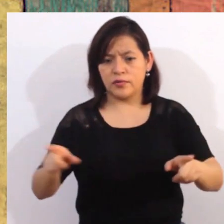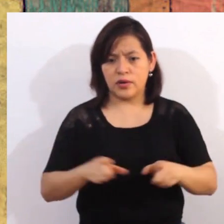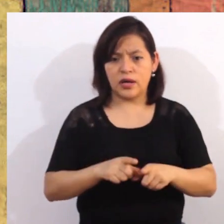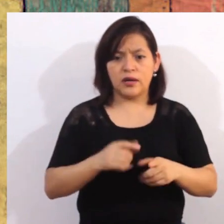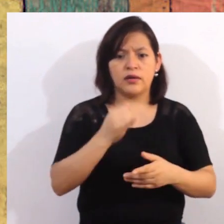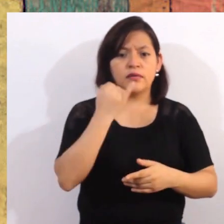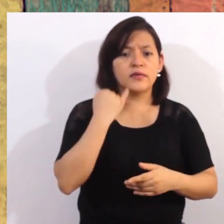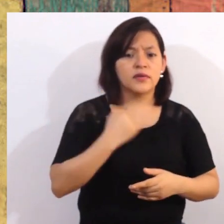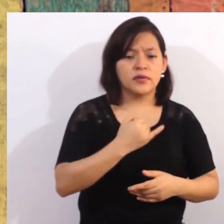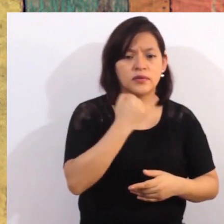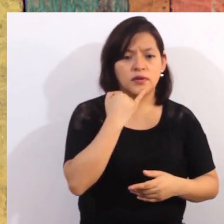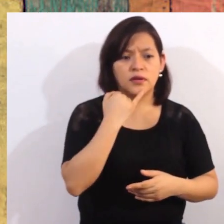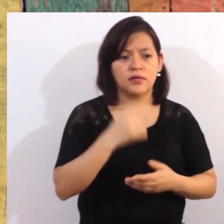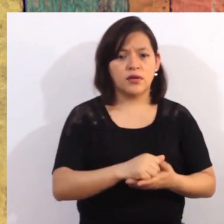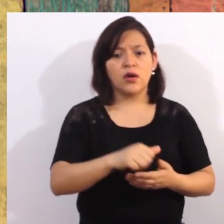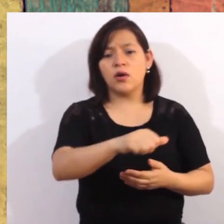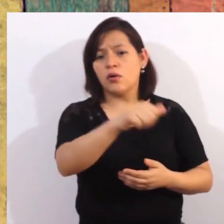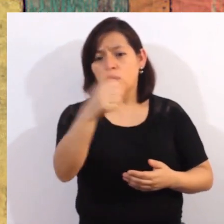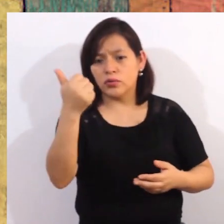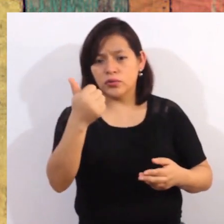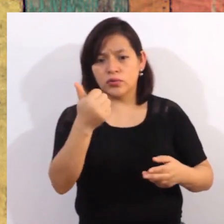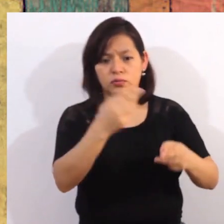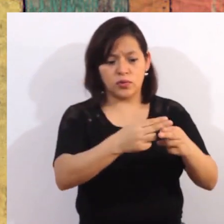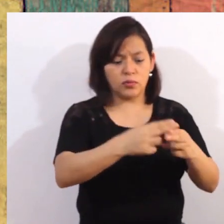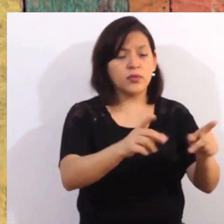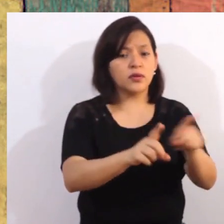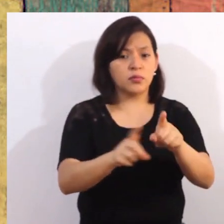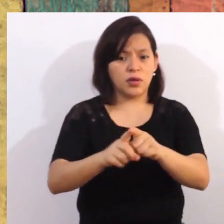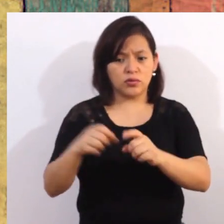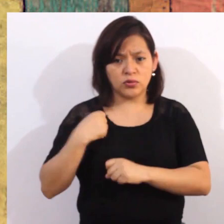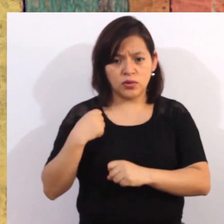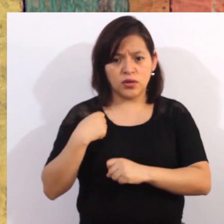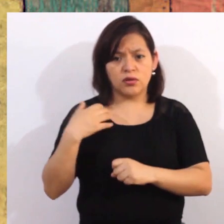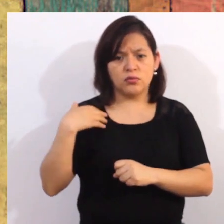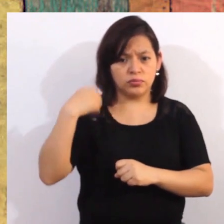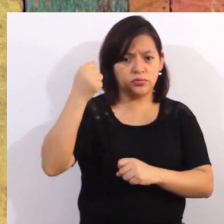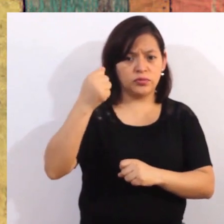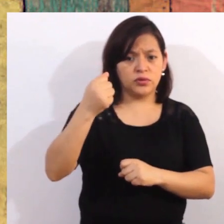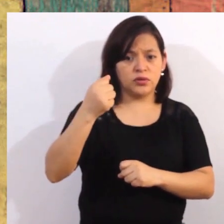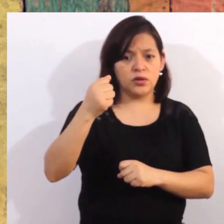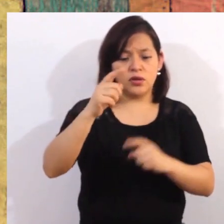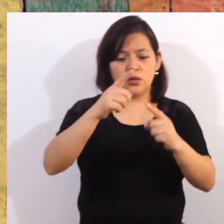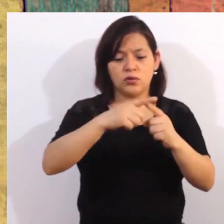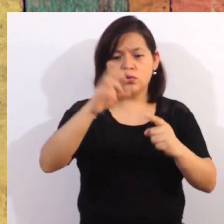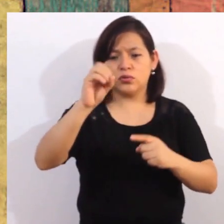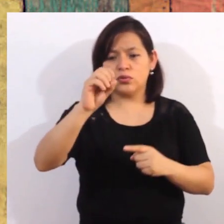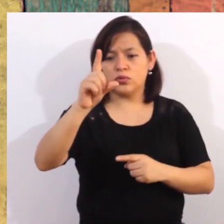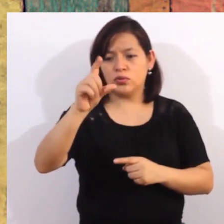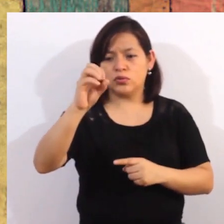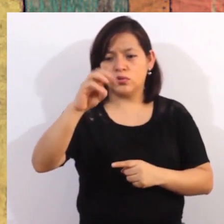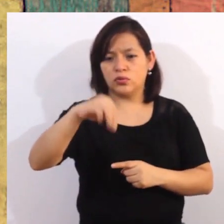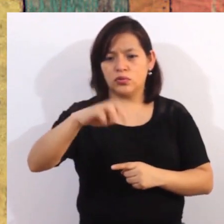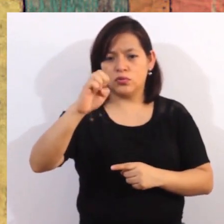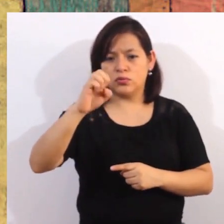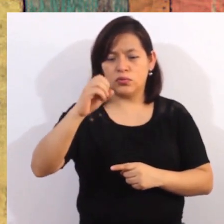precisamente el sector de Israel. Y finalmente Ptolomeo, con el sector sur, Egipto, el sector